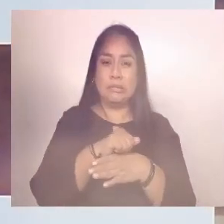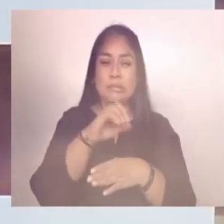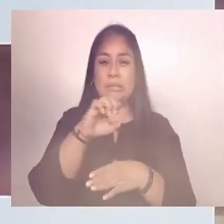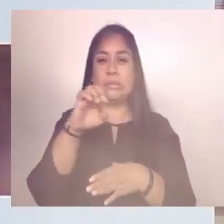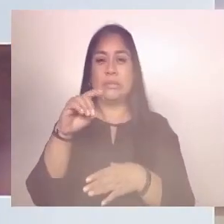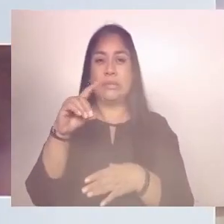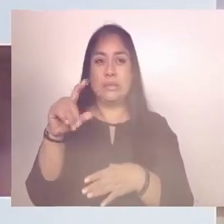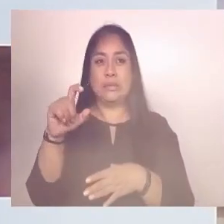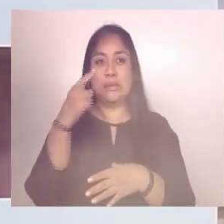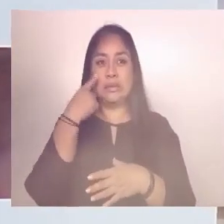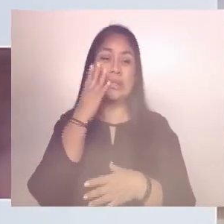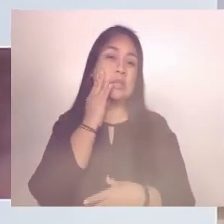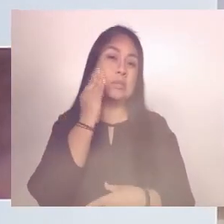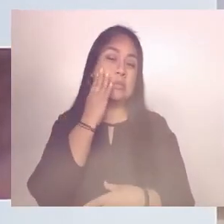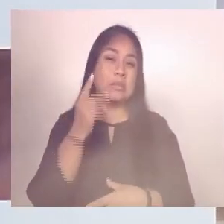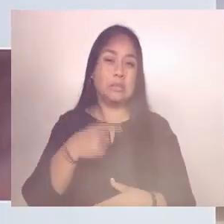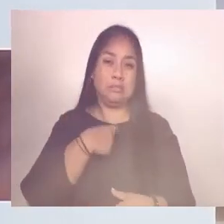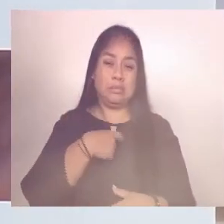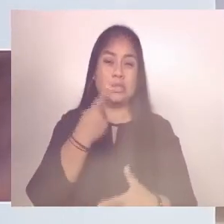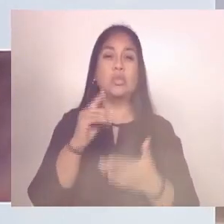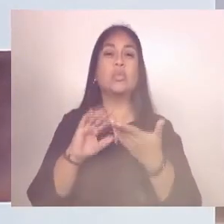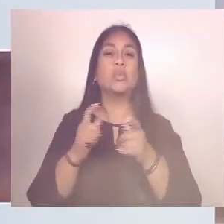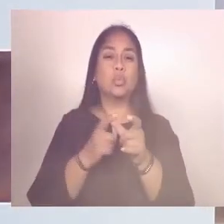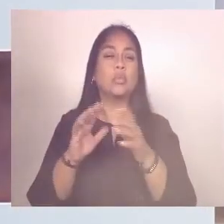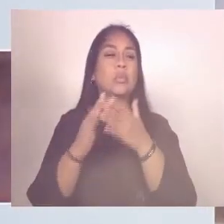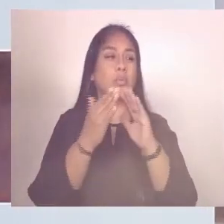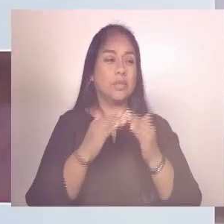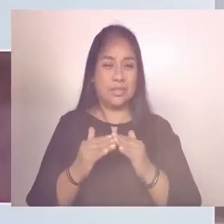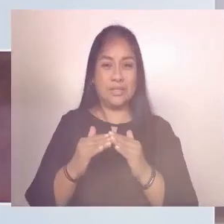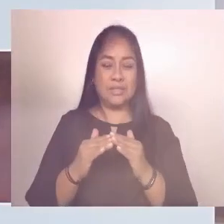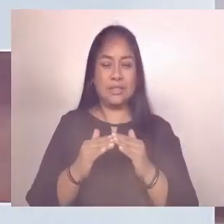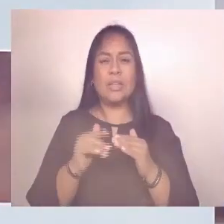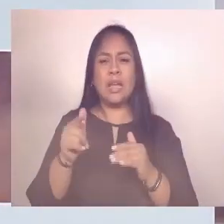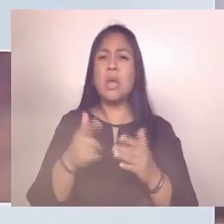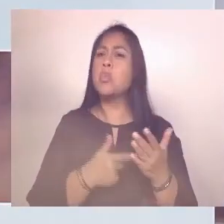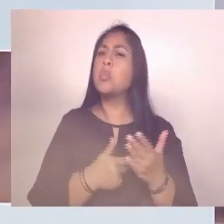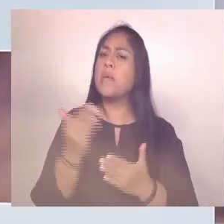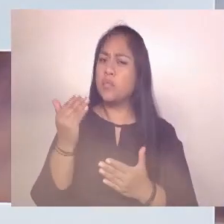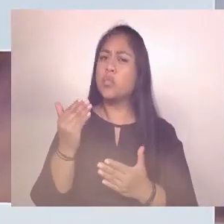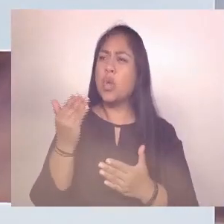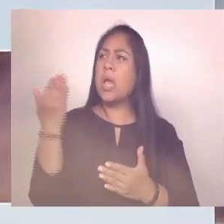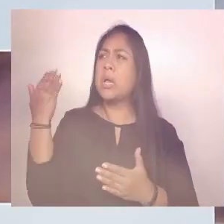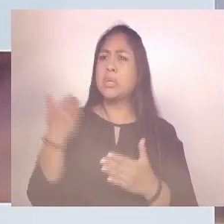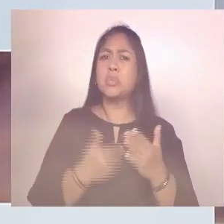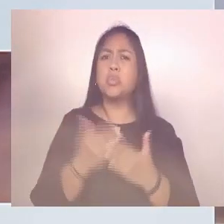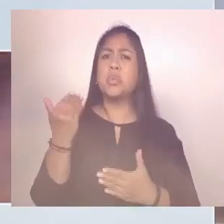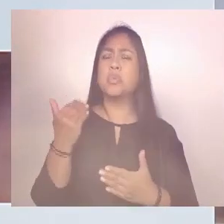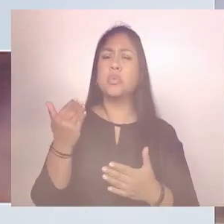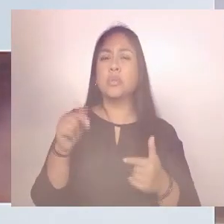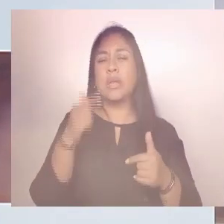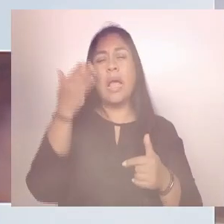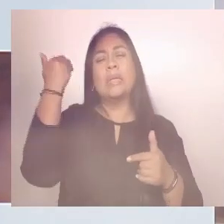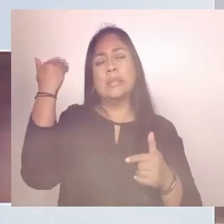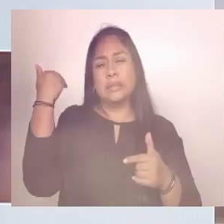de experiencias docentes con la comunidad. Estaba algo nuevo, bastante nuevo en ese